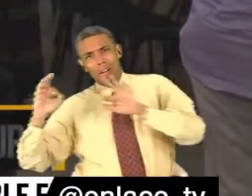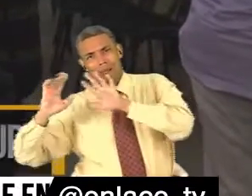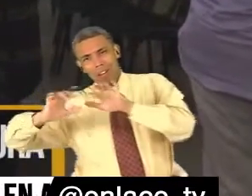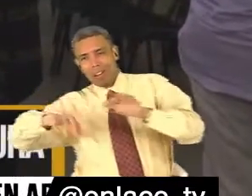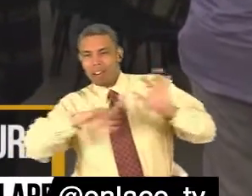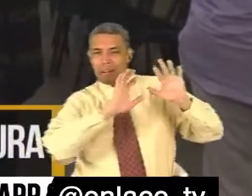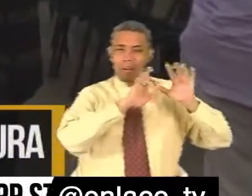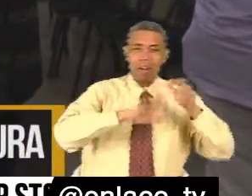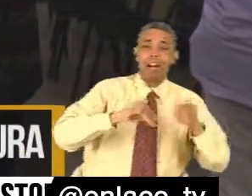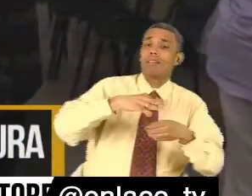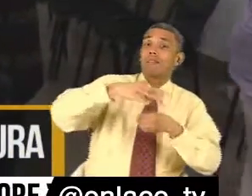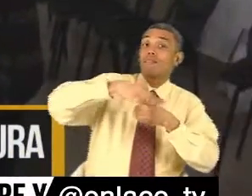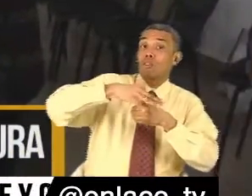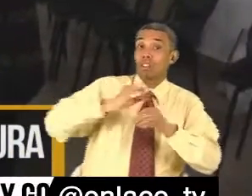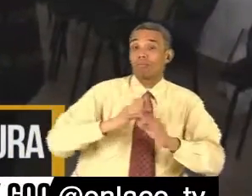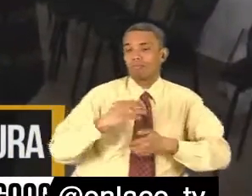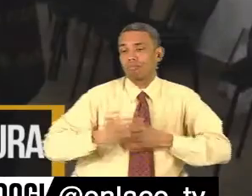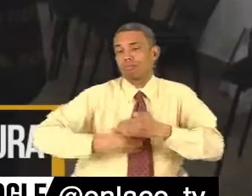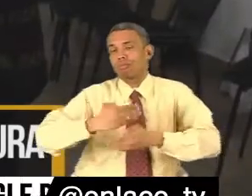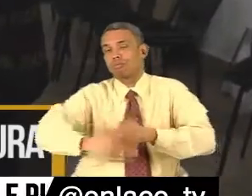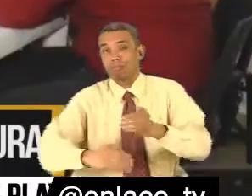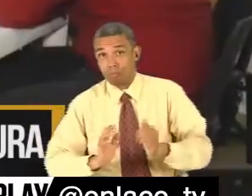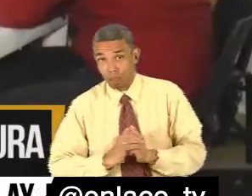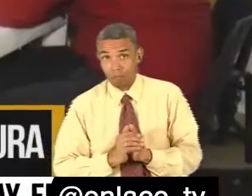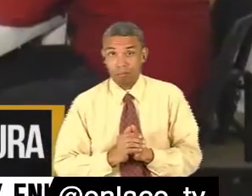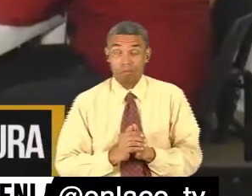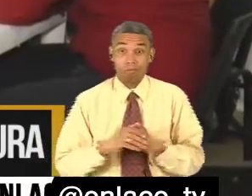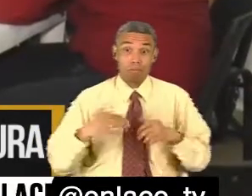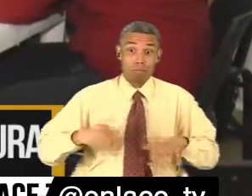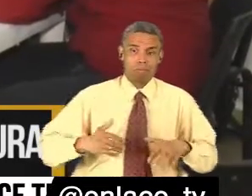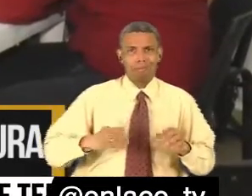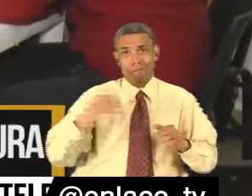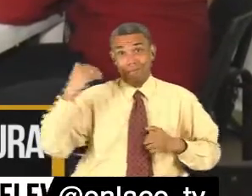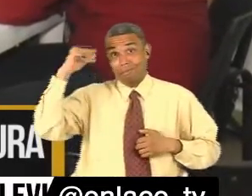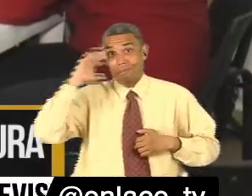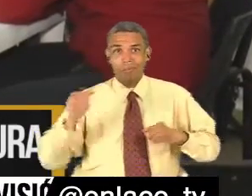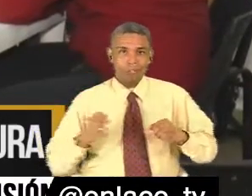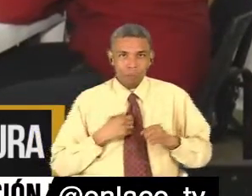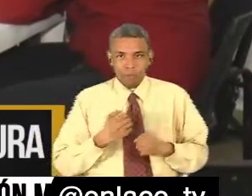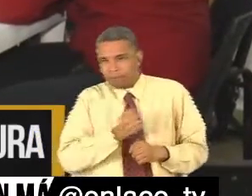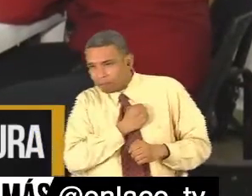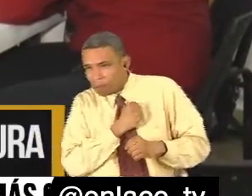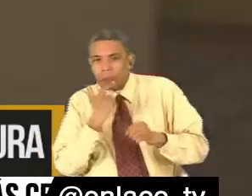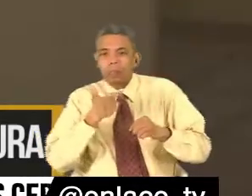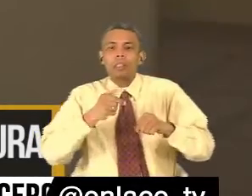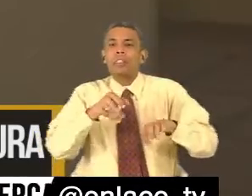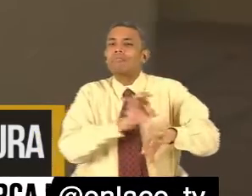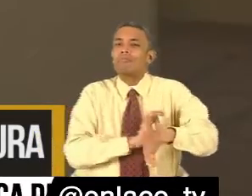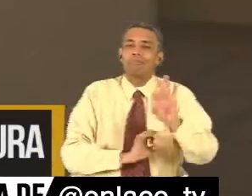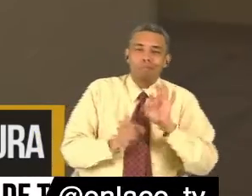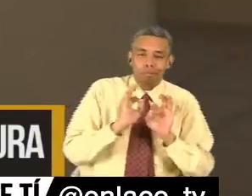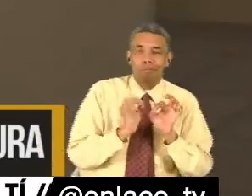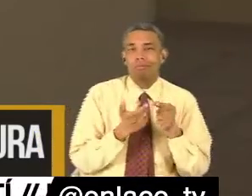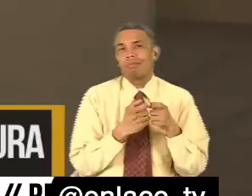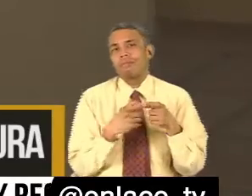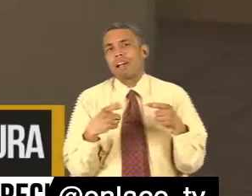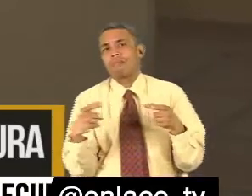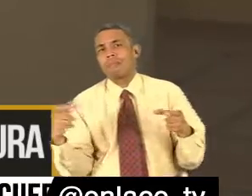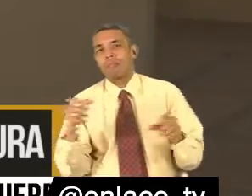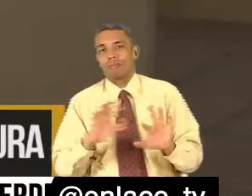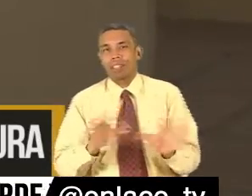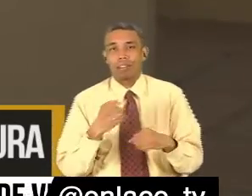de Cultura, un proceso en Barranca Bermeja que estuvo bastante intenso en cuanto al tema de la inscripción y que hoy pues finalmente se conocieron